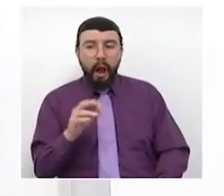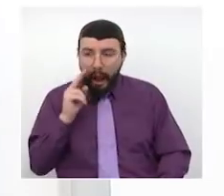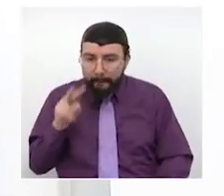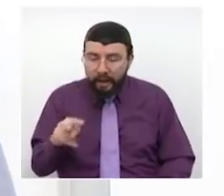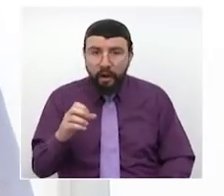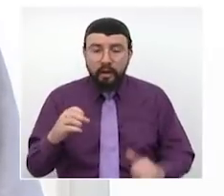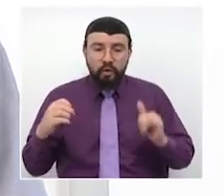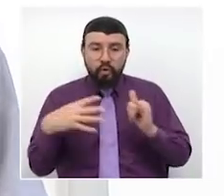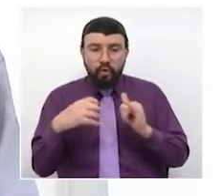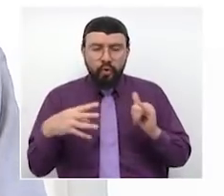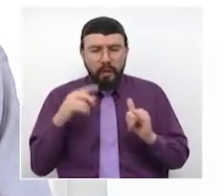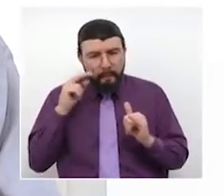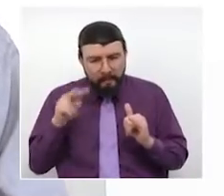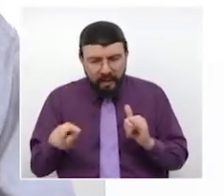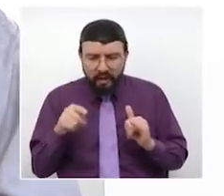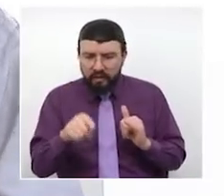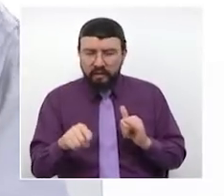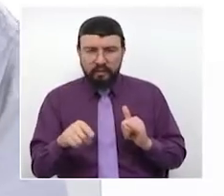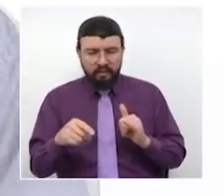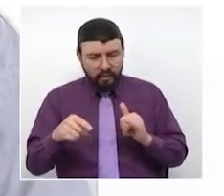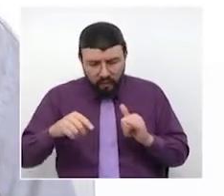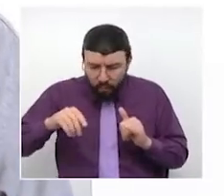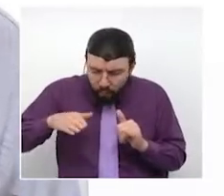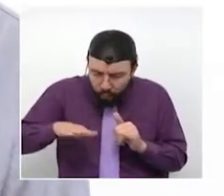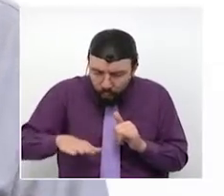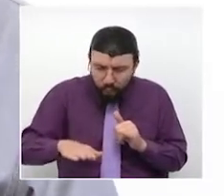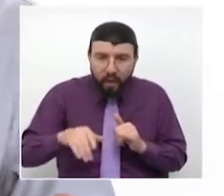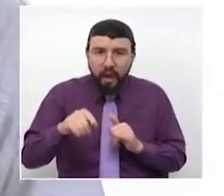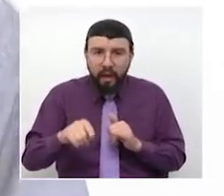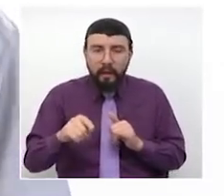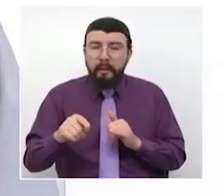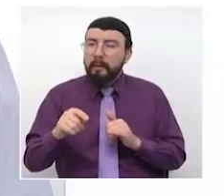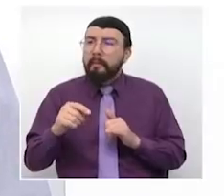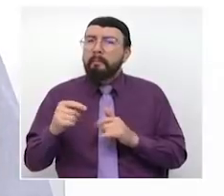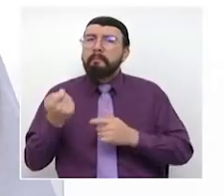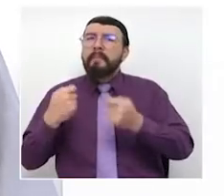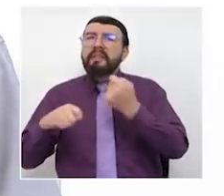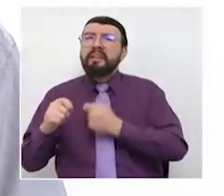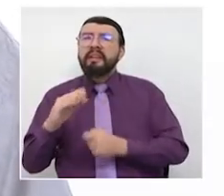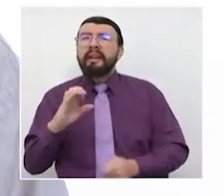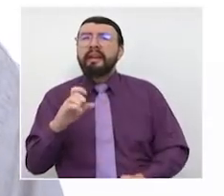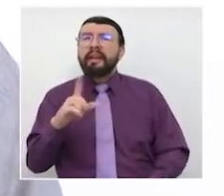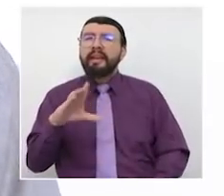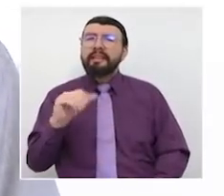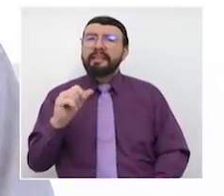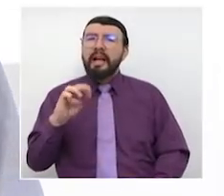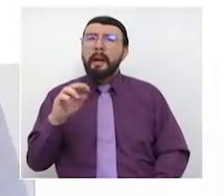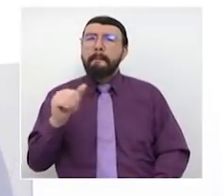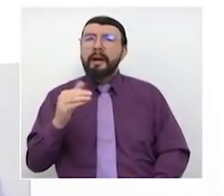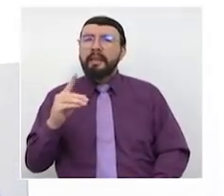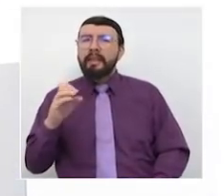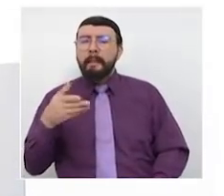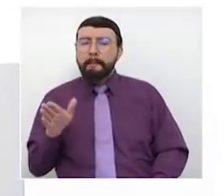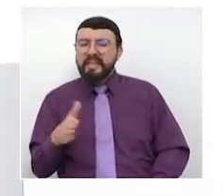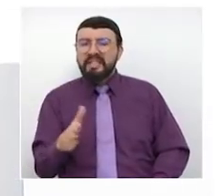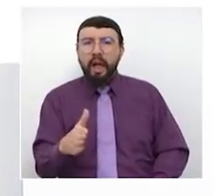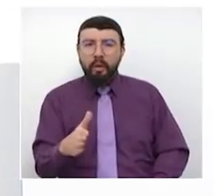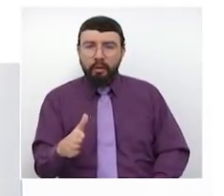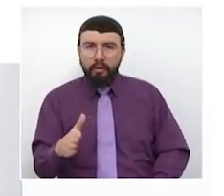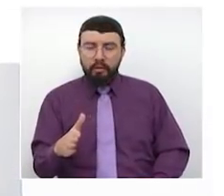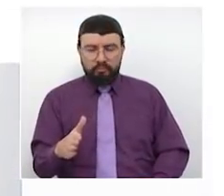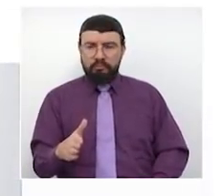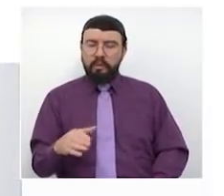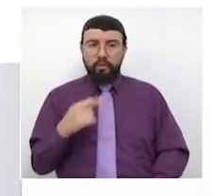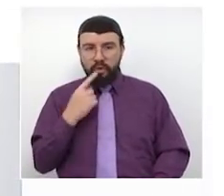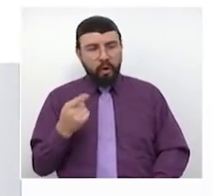las espinas de pescado y que me venden las escamas de pescado y que las estoy tomando y que estoy muy bien. Y a los